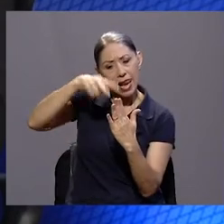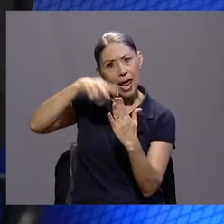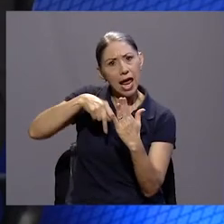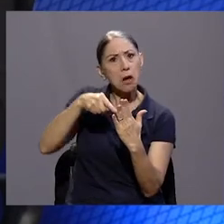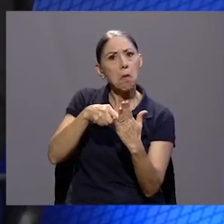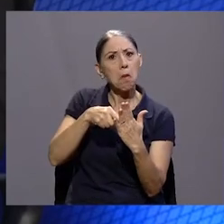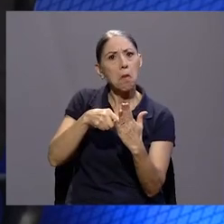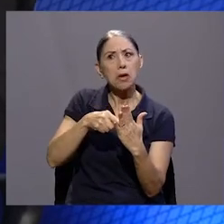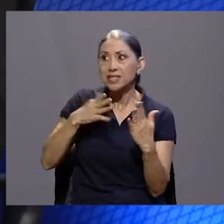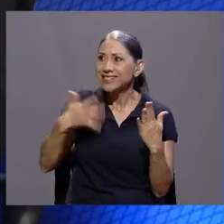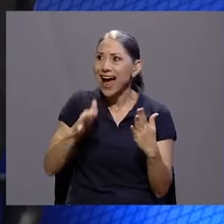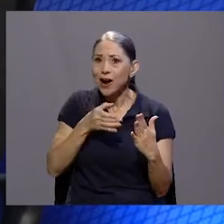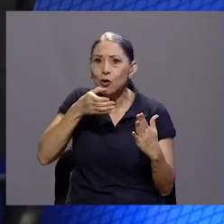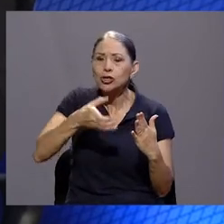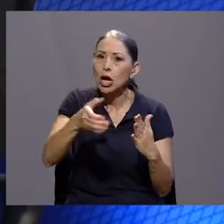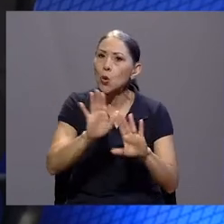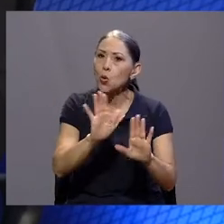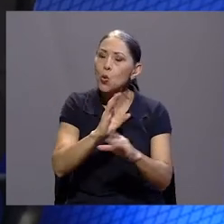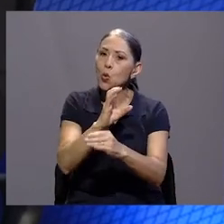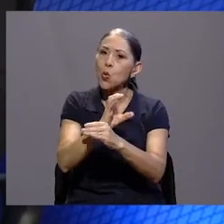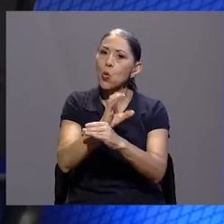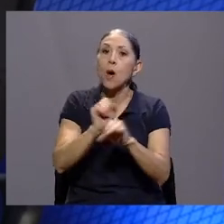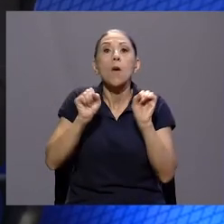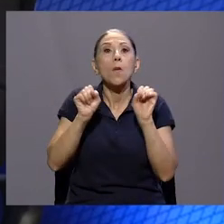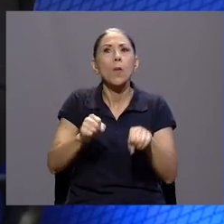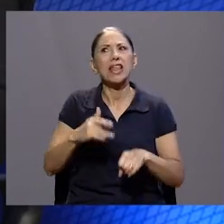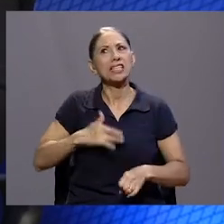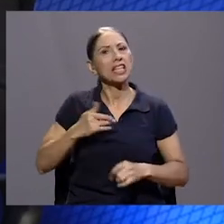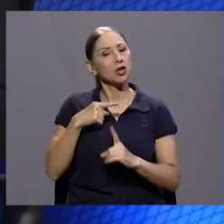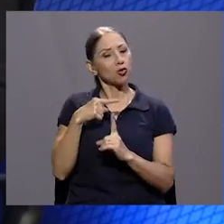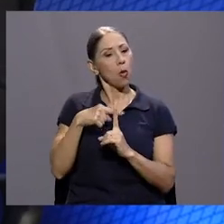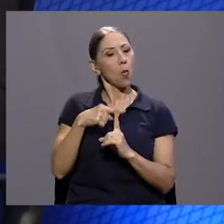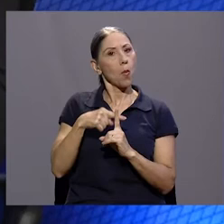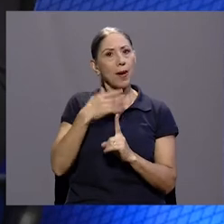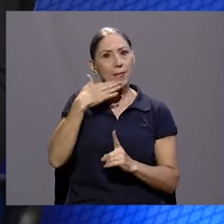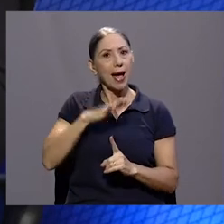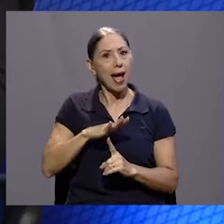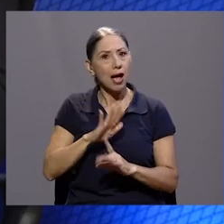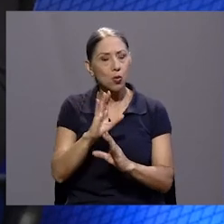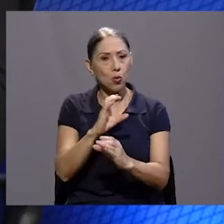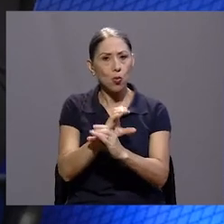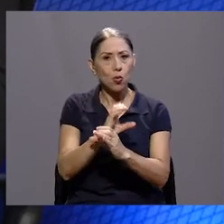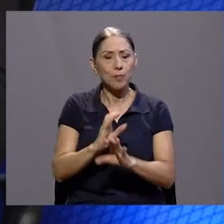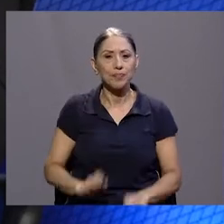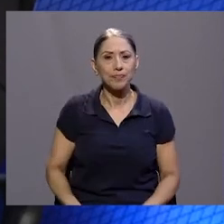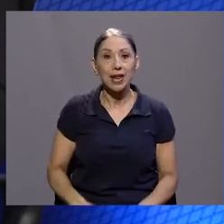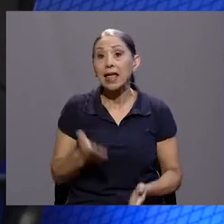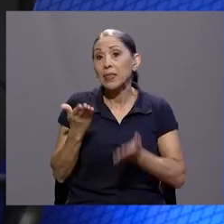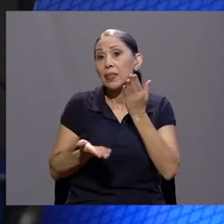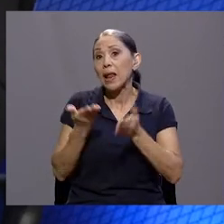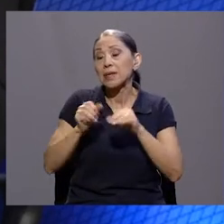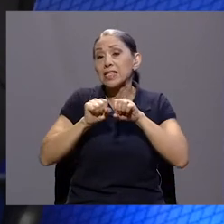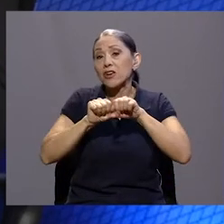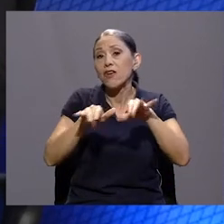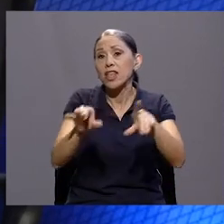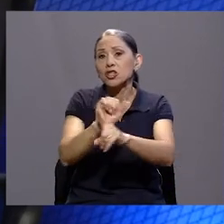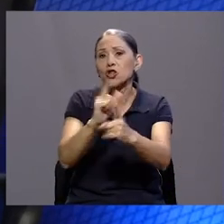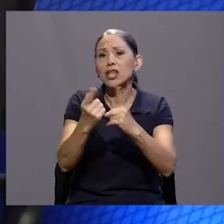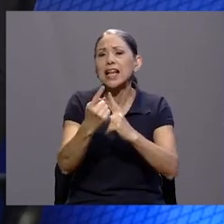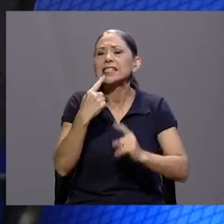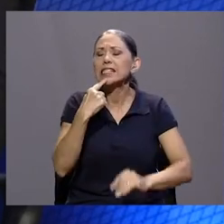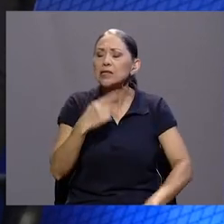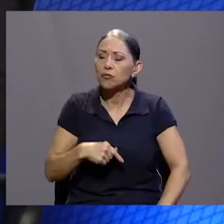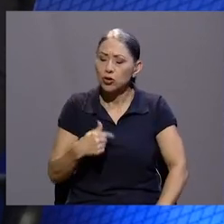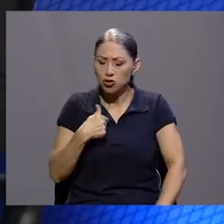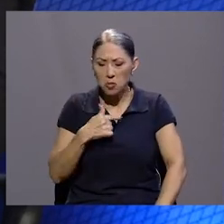puede dar un consejo y podemos caer en un positivismo tóxico que es muy importante prestar cuidado porque tal vez en redes sociales decimos